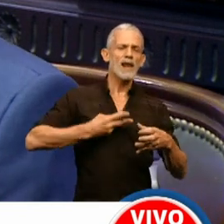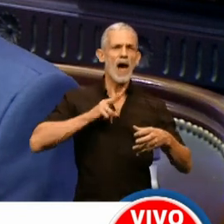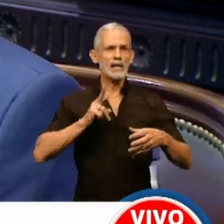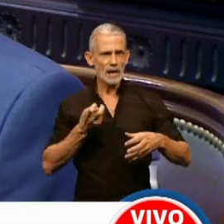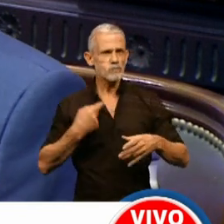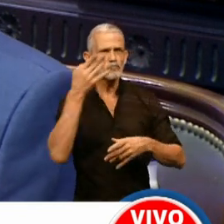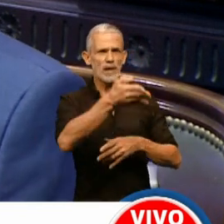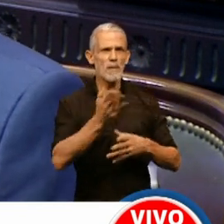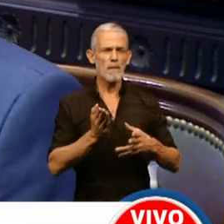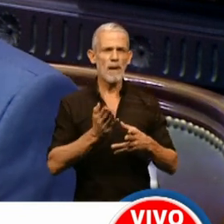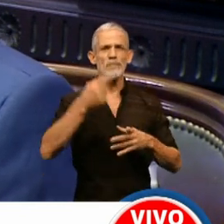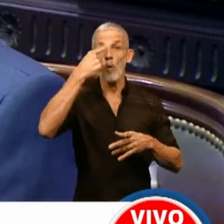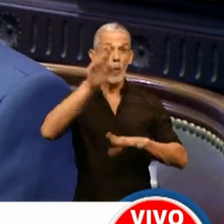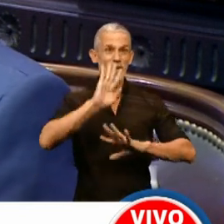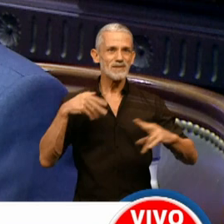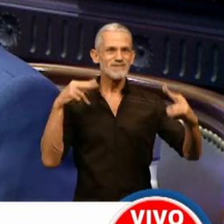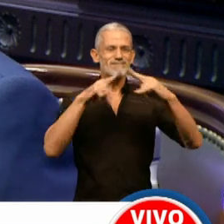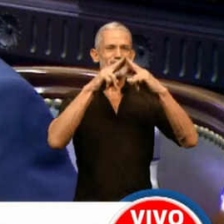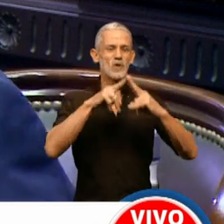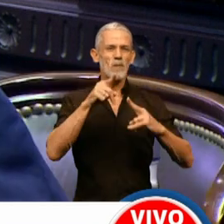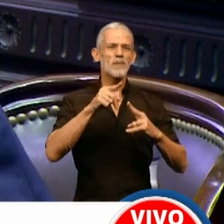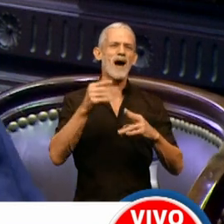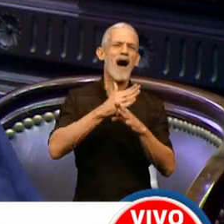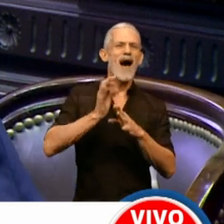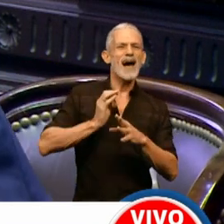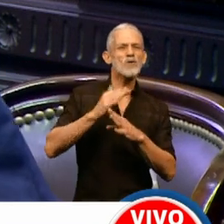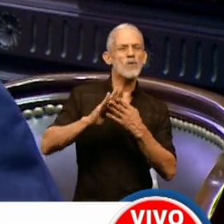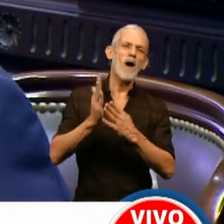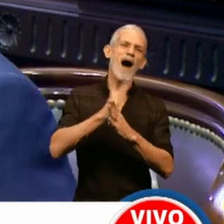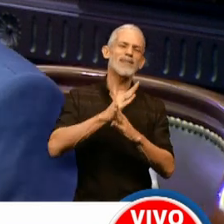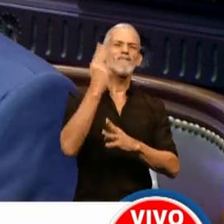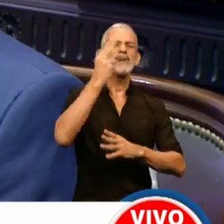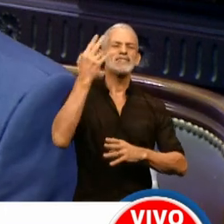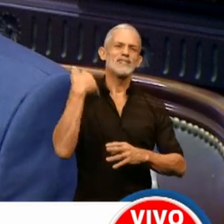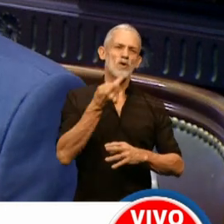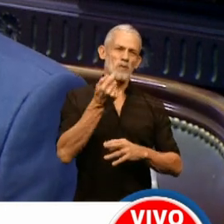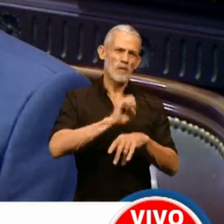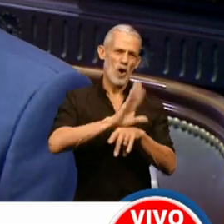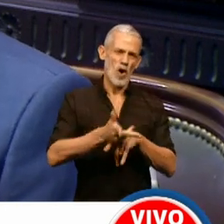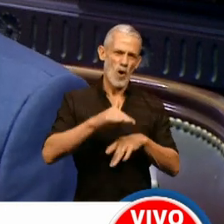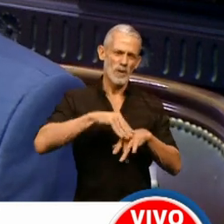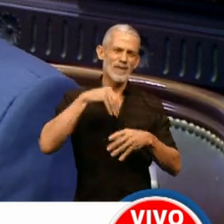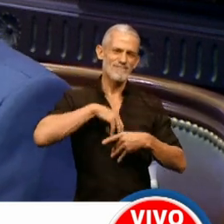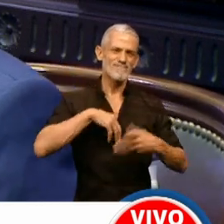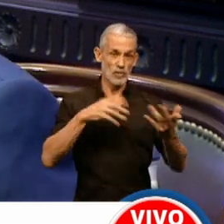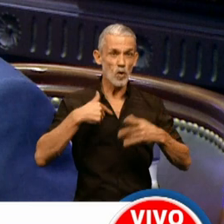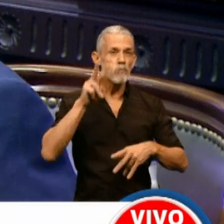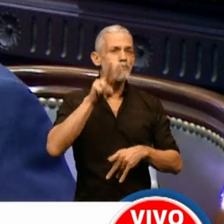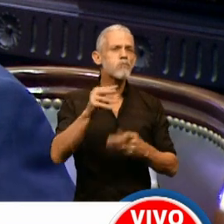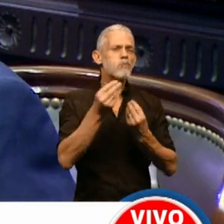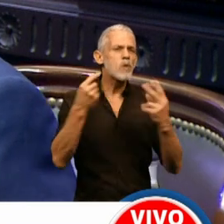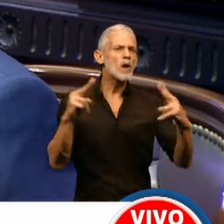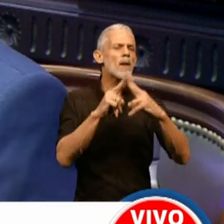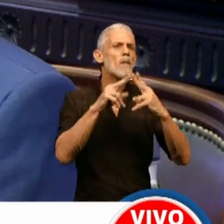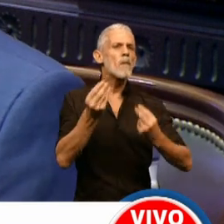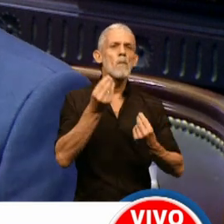la última vez que lo vi fue víspera de año nuevo porque falleció hace poco de kobe y saben porque lo vi sabe